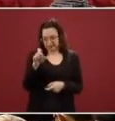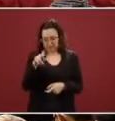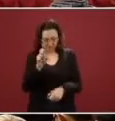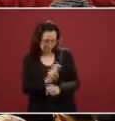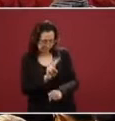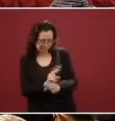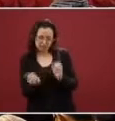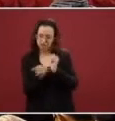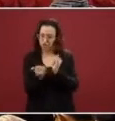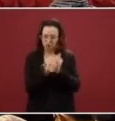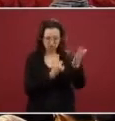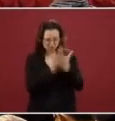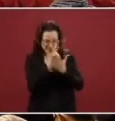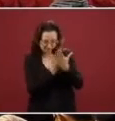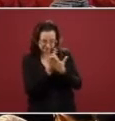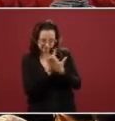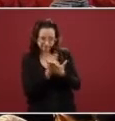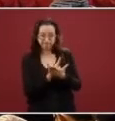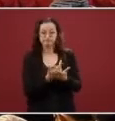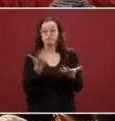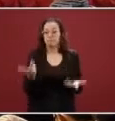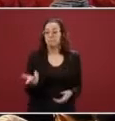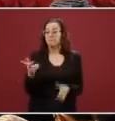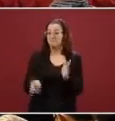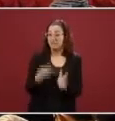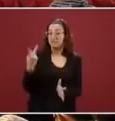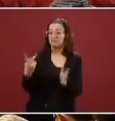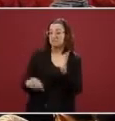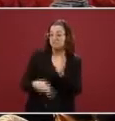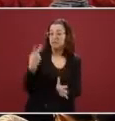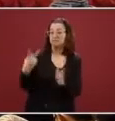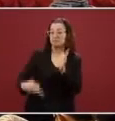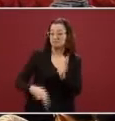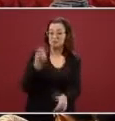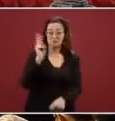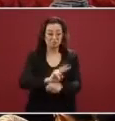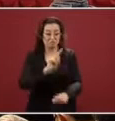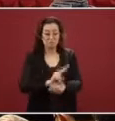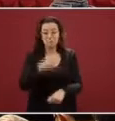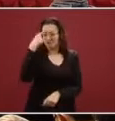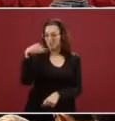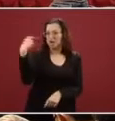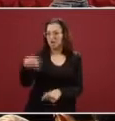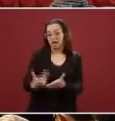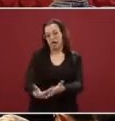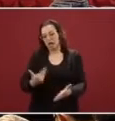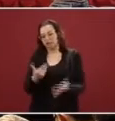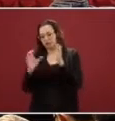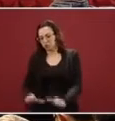Nacional. Las auditorías y supervisiones que hasta nos practican desde este momento tienen fines preventivos, propositivos y de emisión